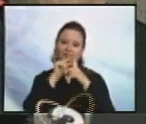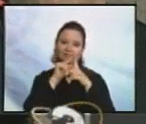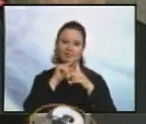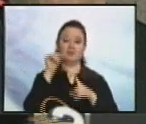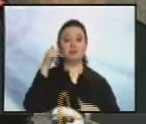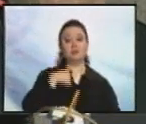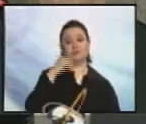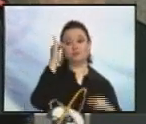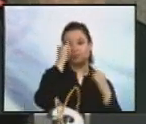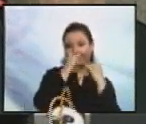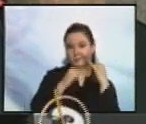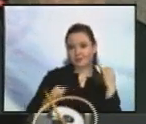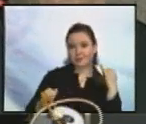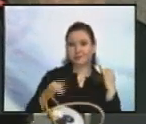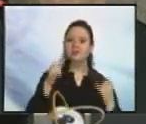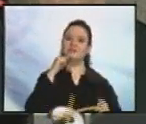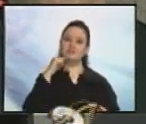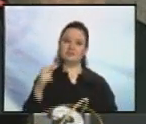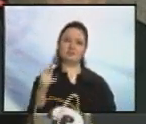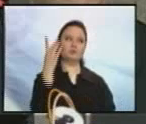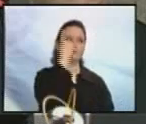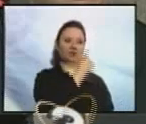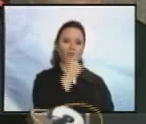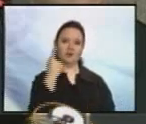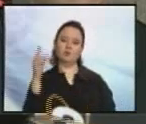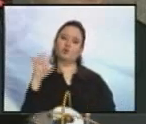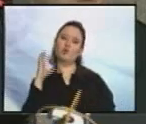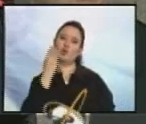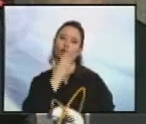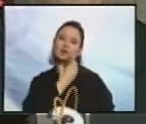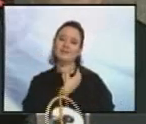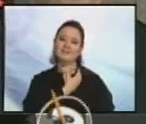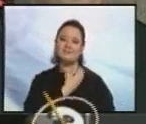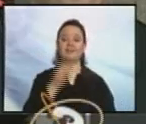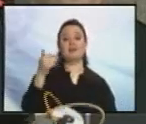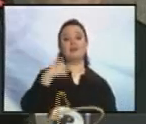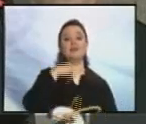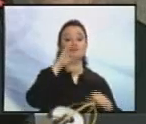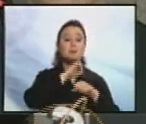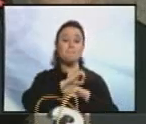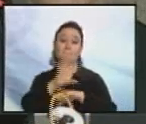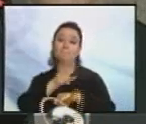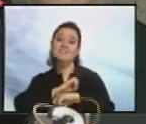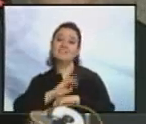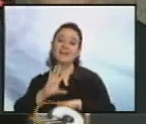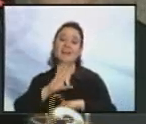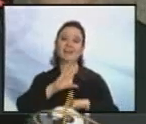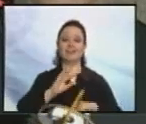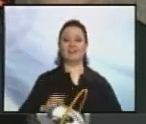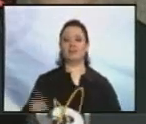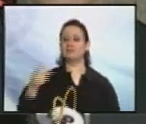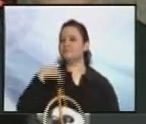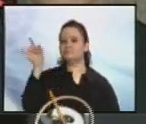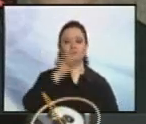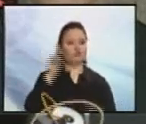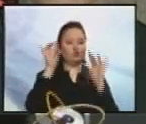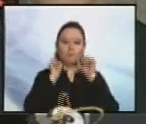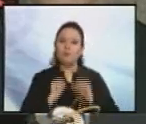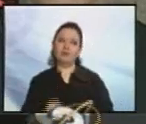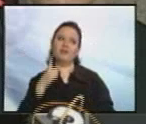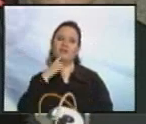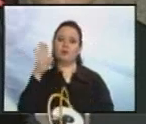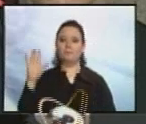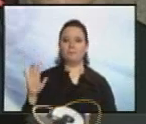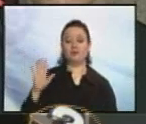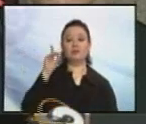finales. Honorables congresistas, este mensaje no podría cumplir con